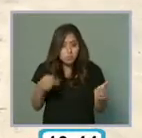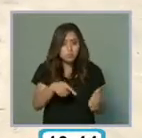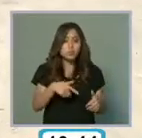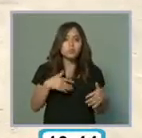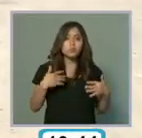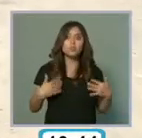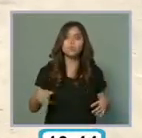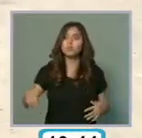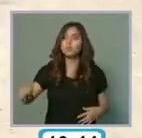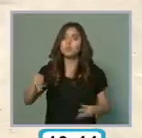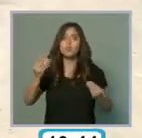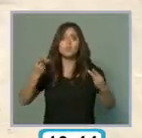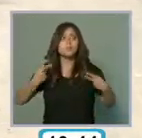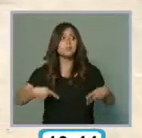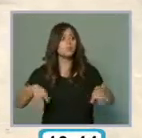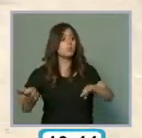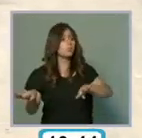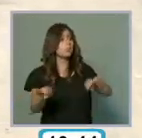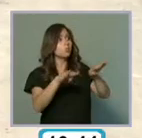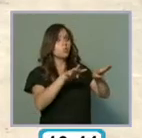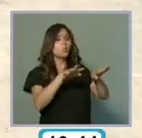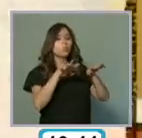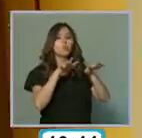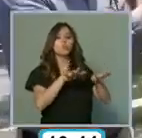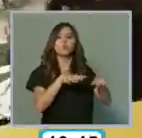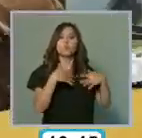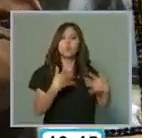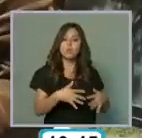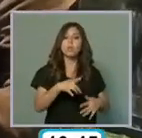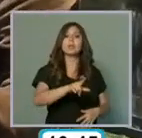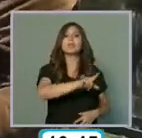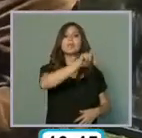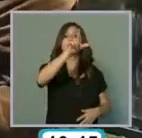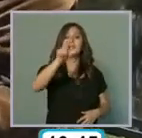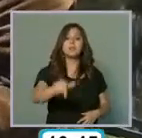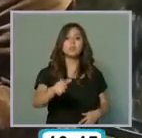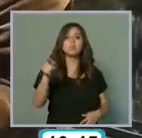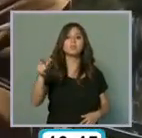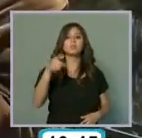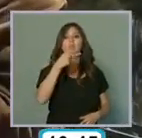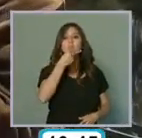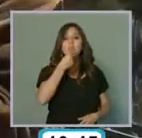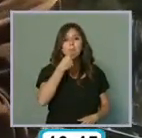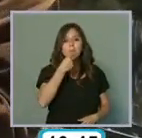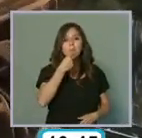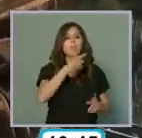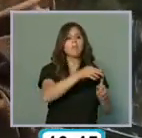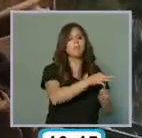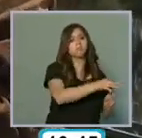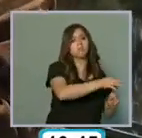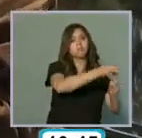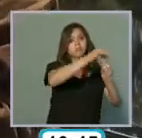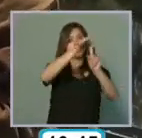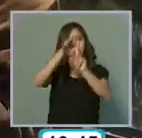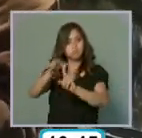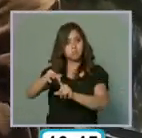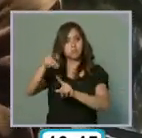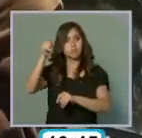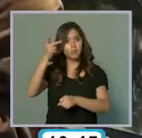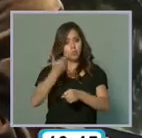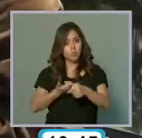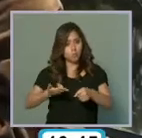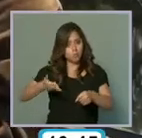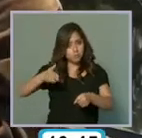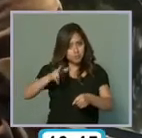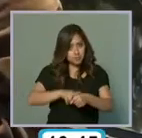cirujano. A Belisario Domínguez se lo llevó para Coyoacán, donde estaba su pues, hospital, y es ahí